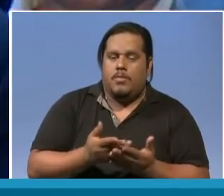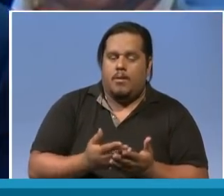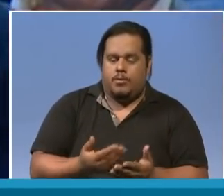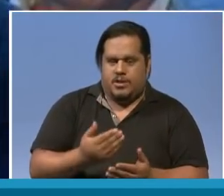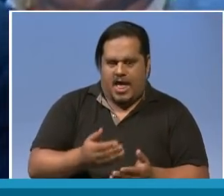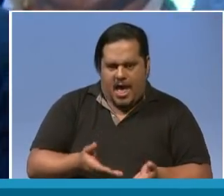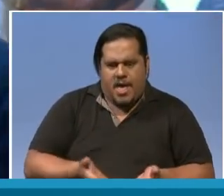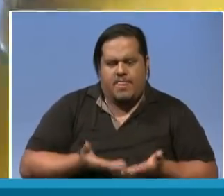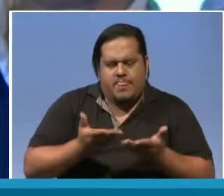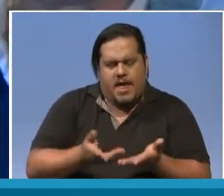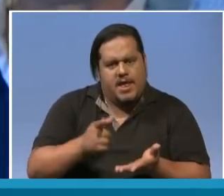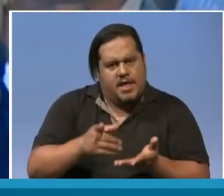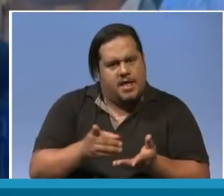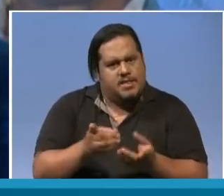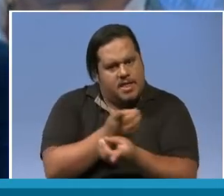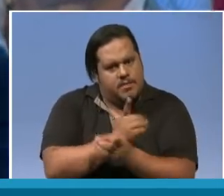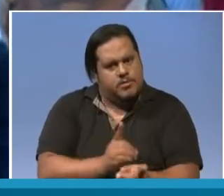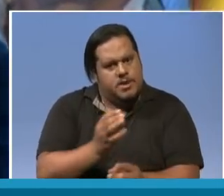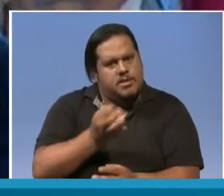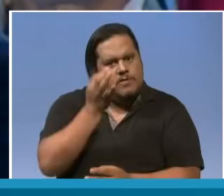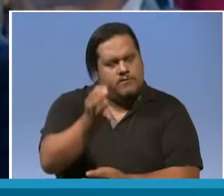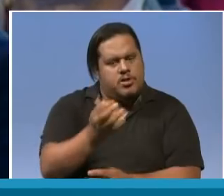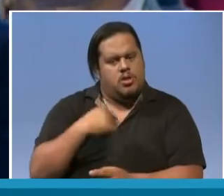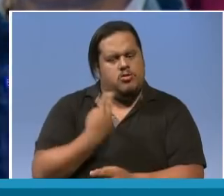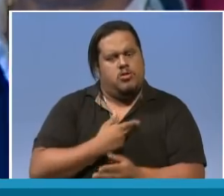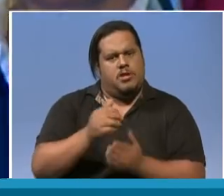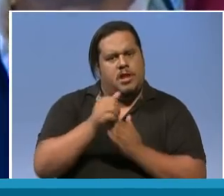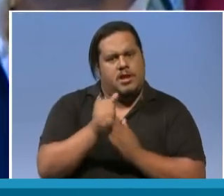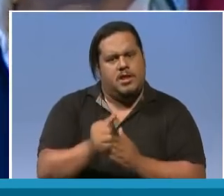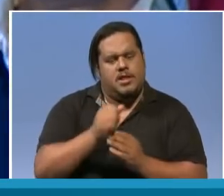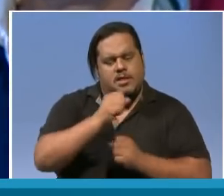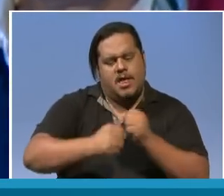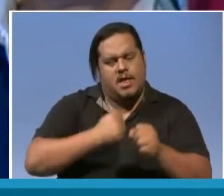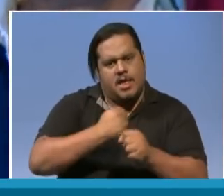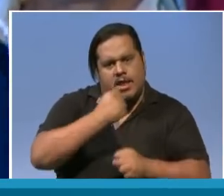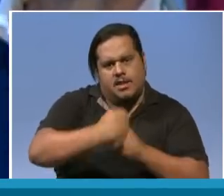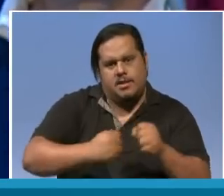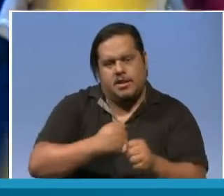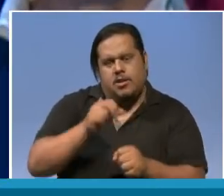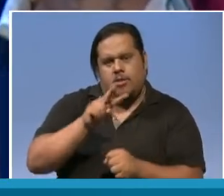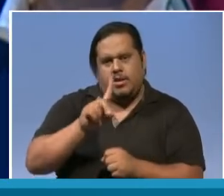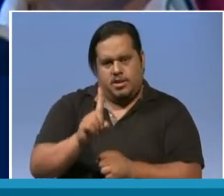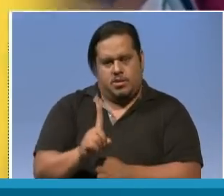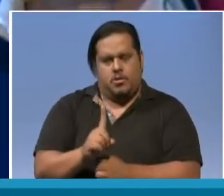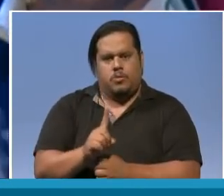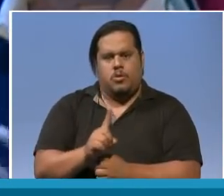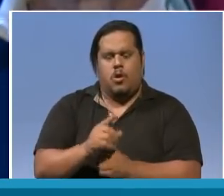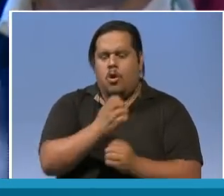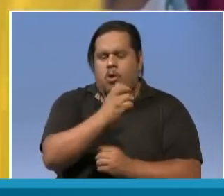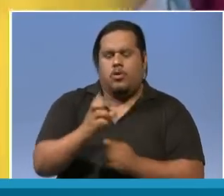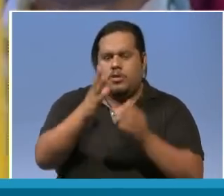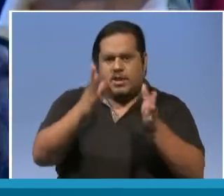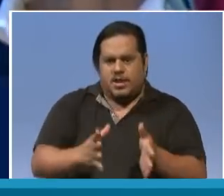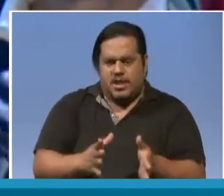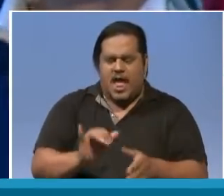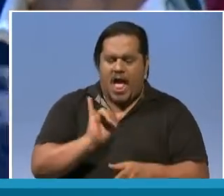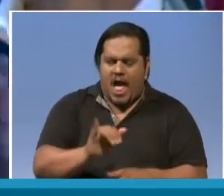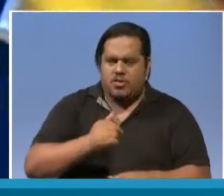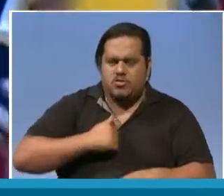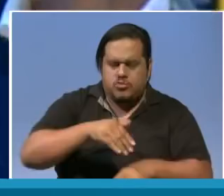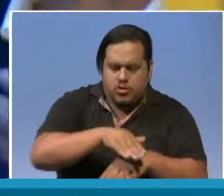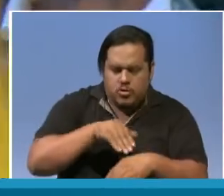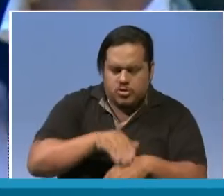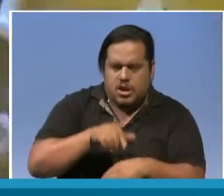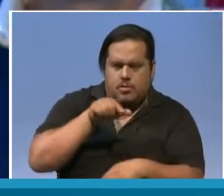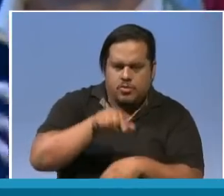democracia hacia el futuro, ser líderes en el siglo XXI, costarricenses. A eso es a lo que los convoco, al